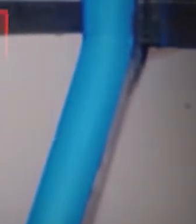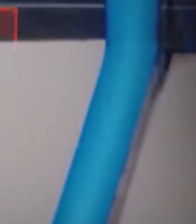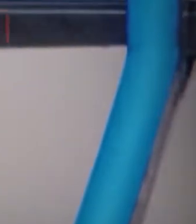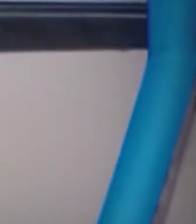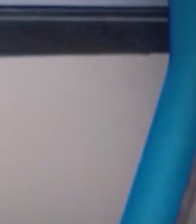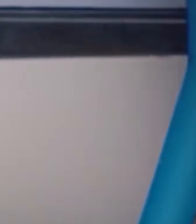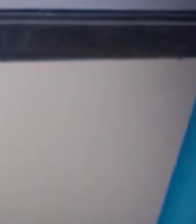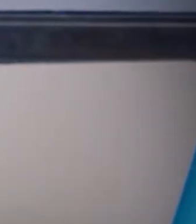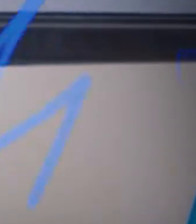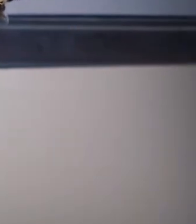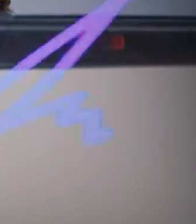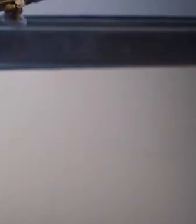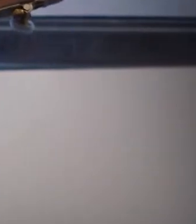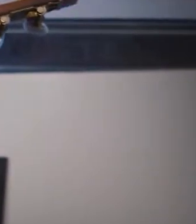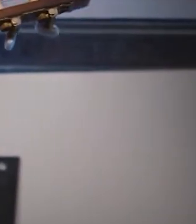van.